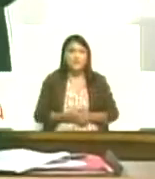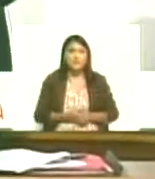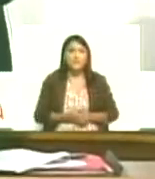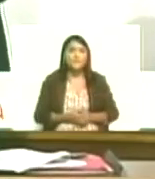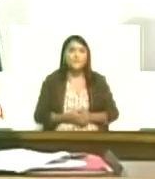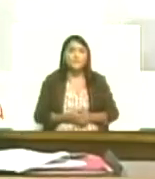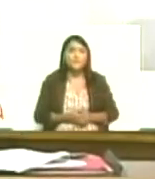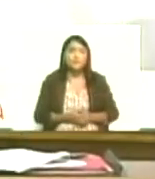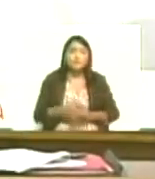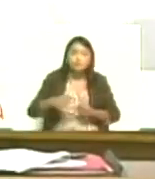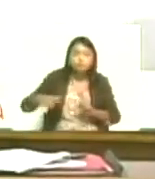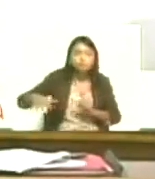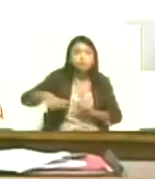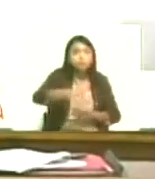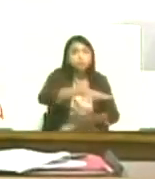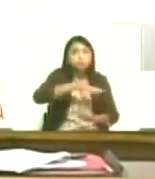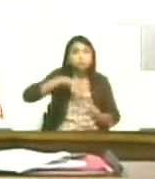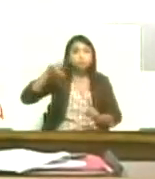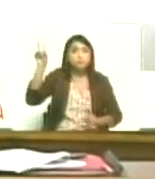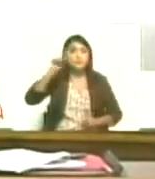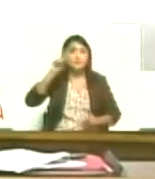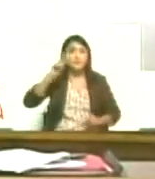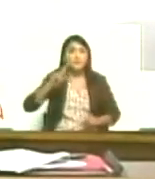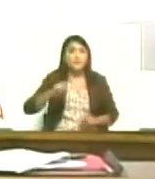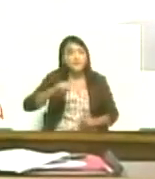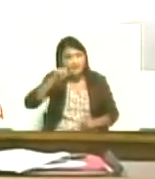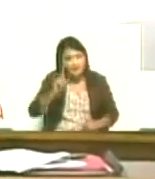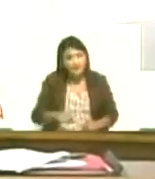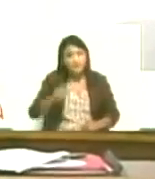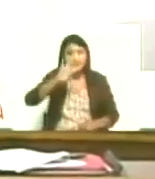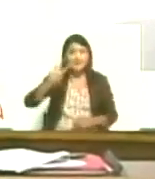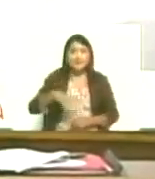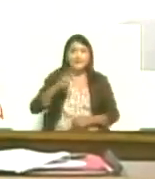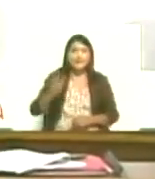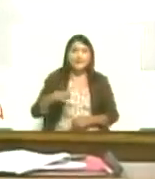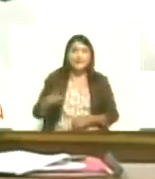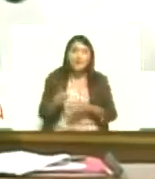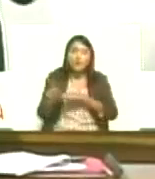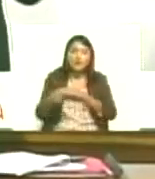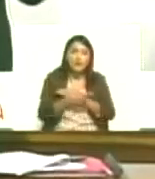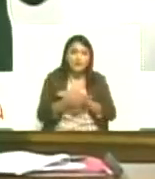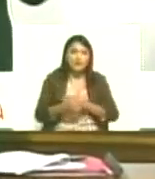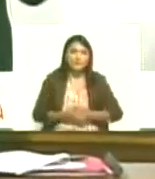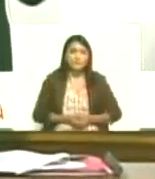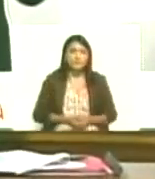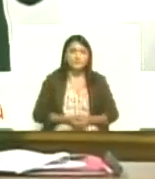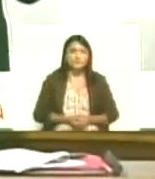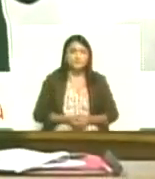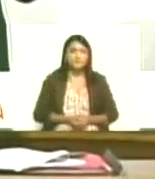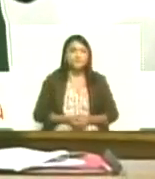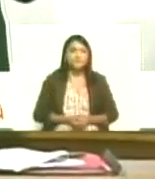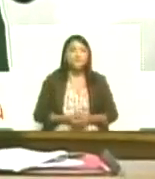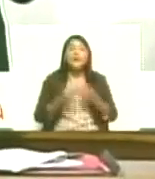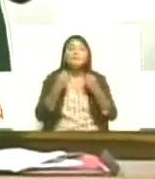vasto territorio de esta patria, incluido el territorio de la Guayana Esequiba,